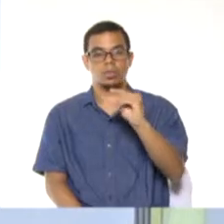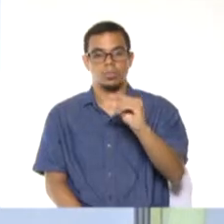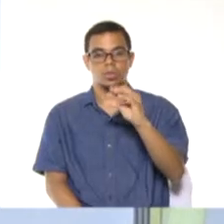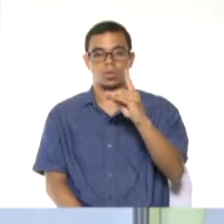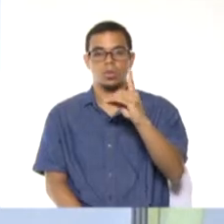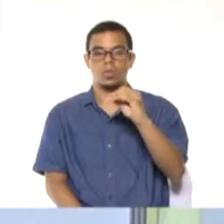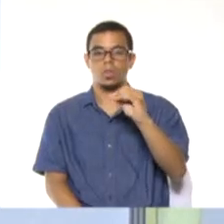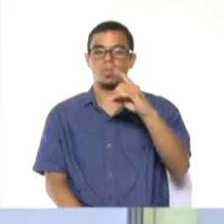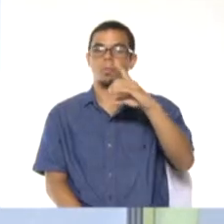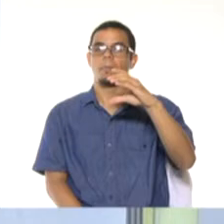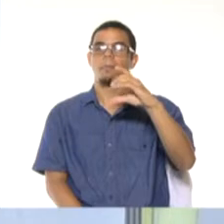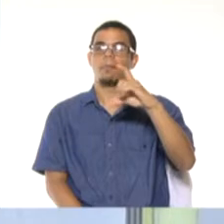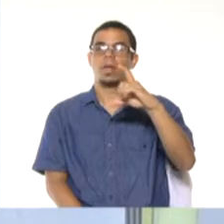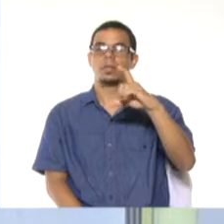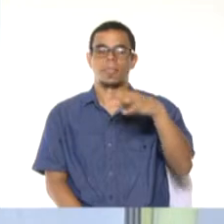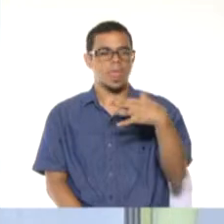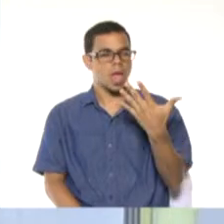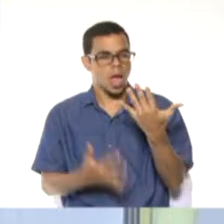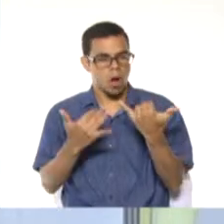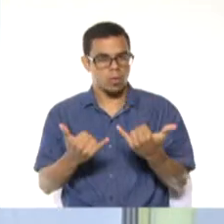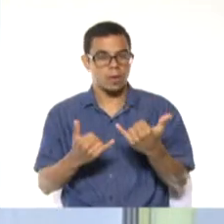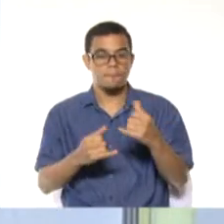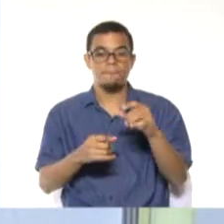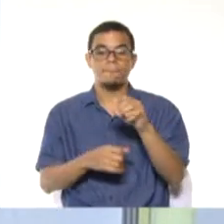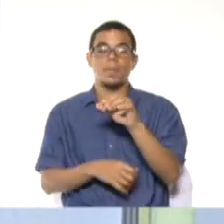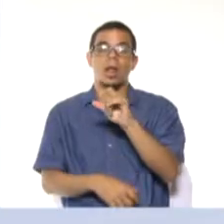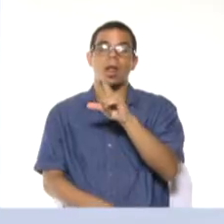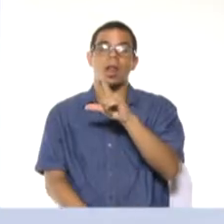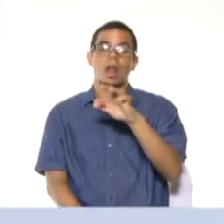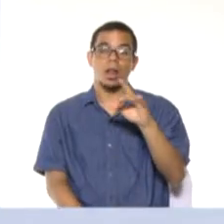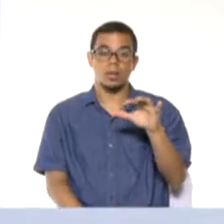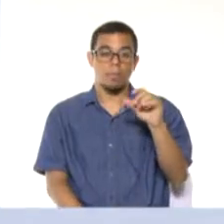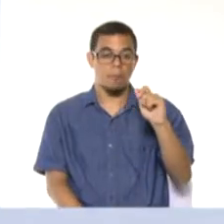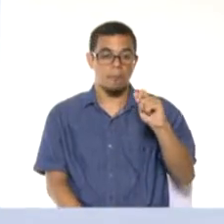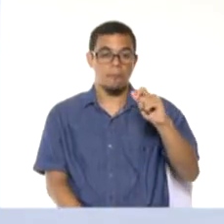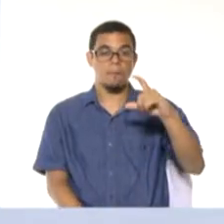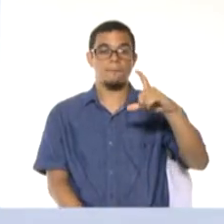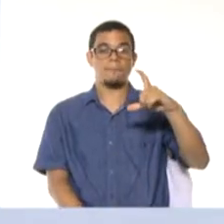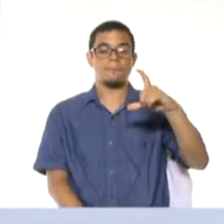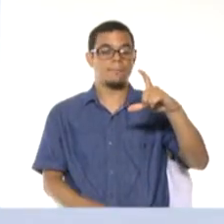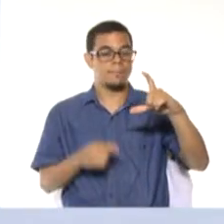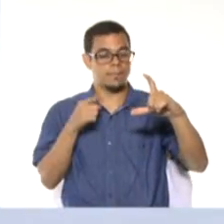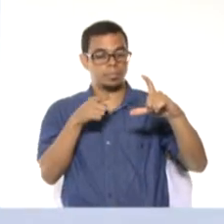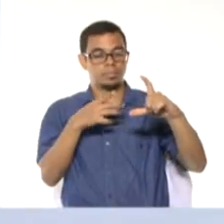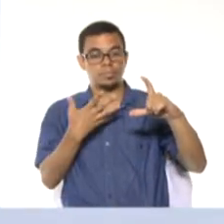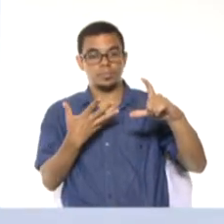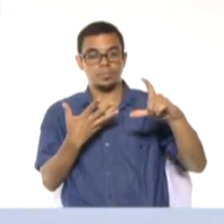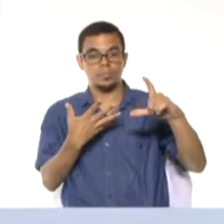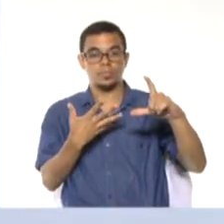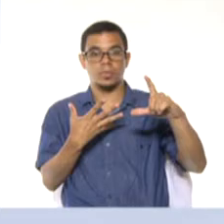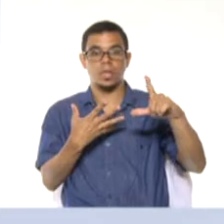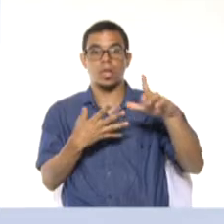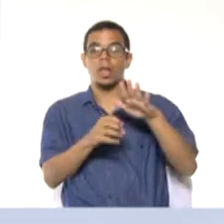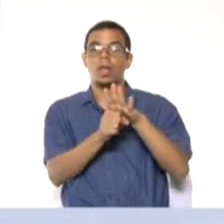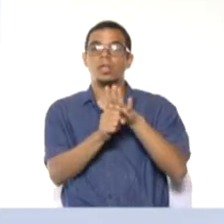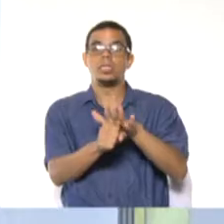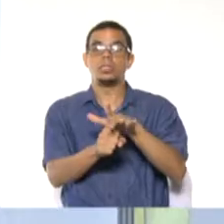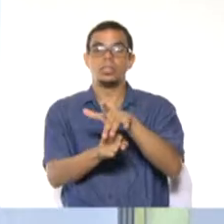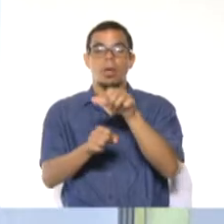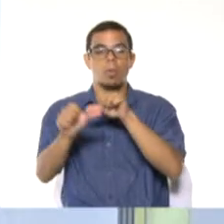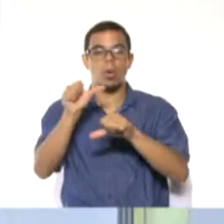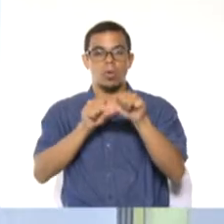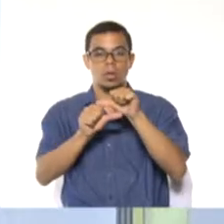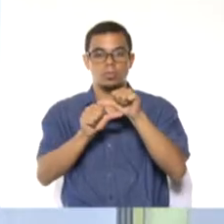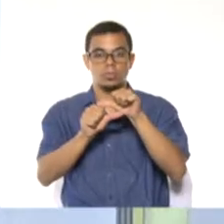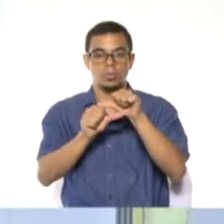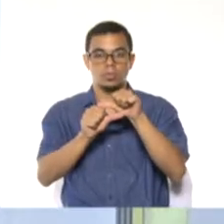Las letras mayúsculas van a representar elementos o compuestos que van a interactuar